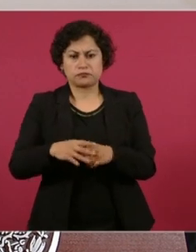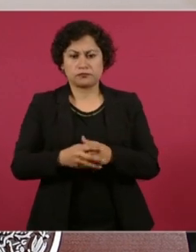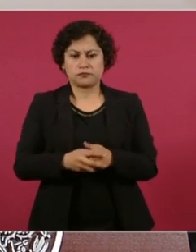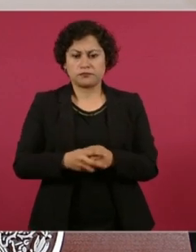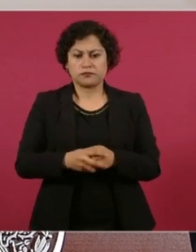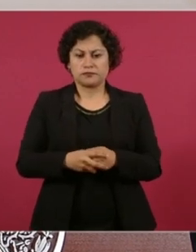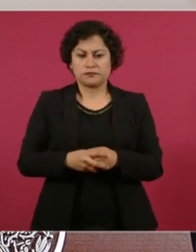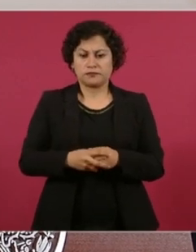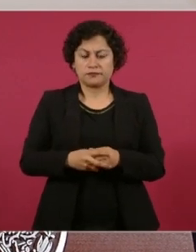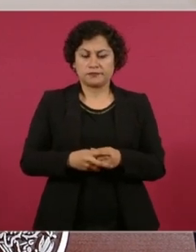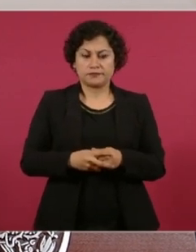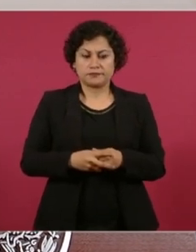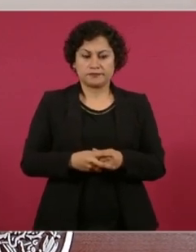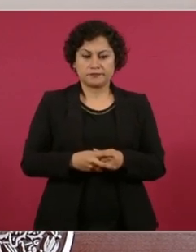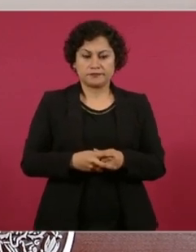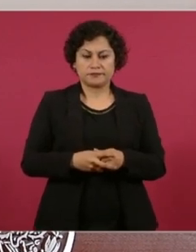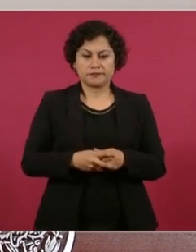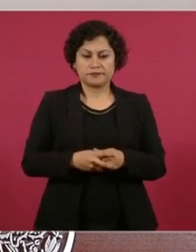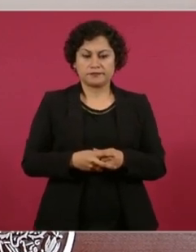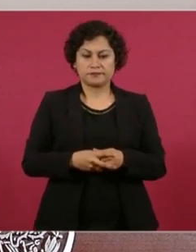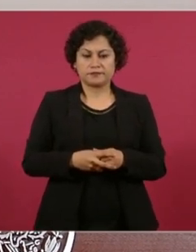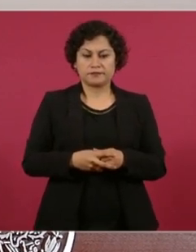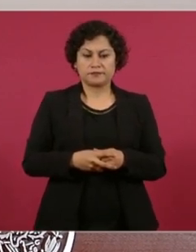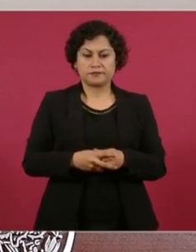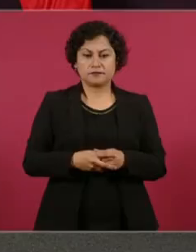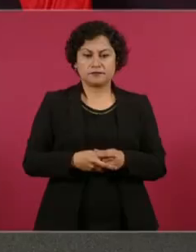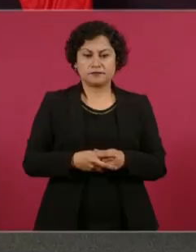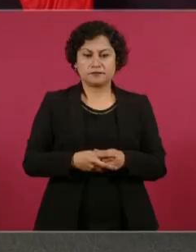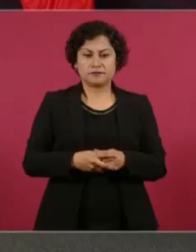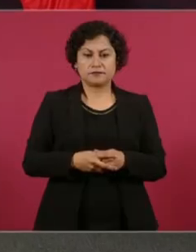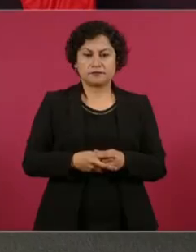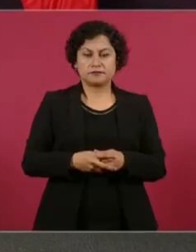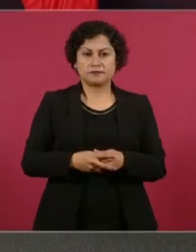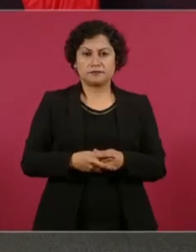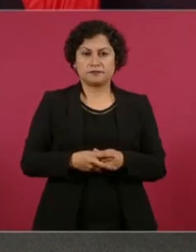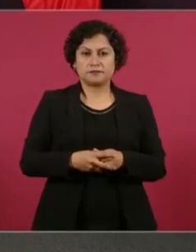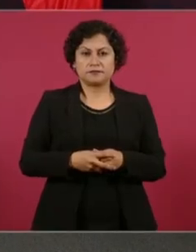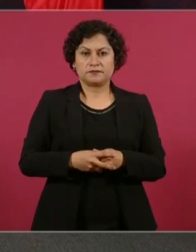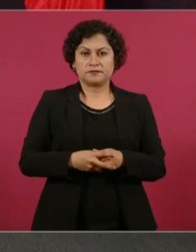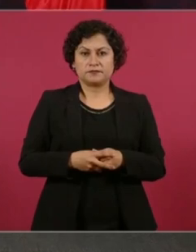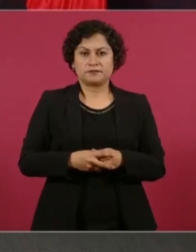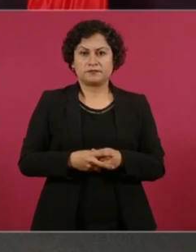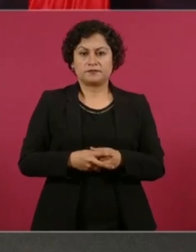en estos tiempos hubo la campaña